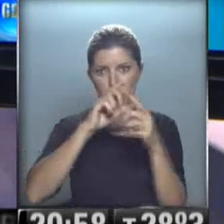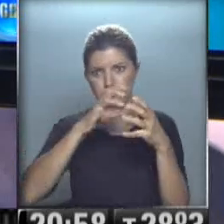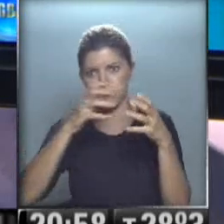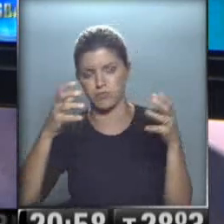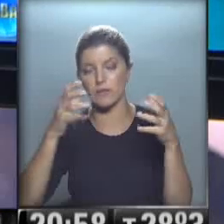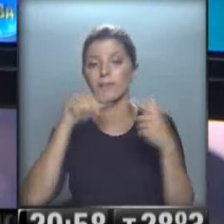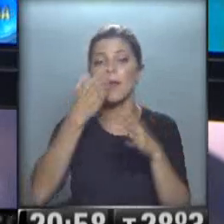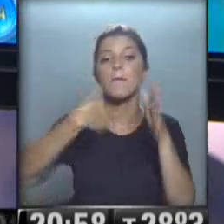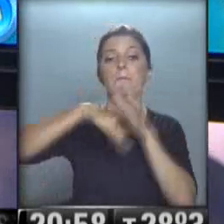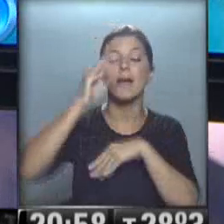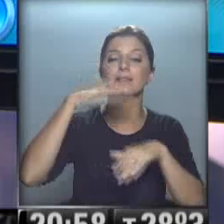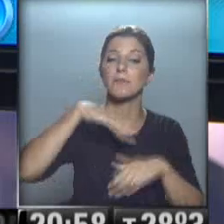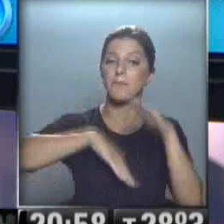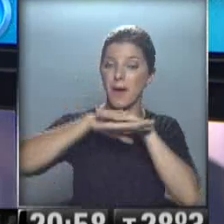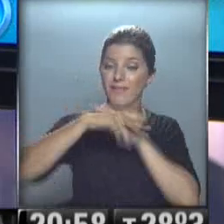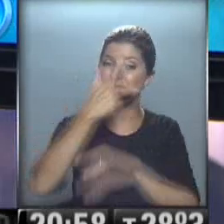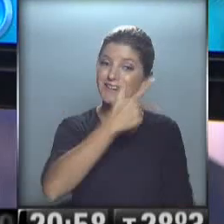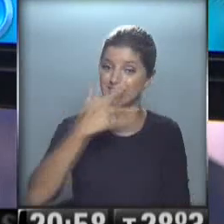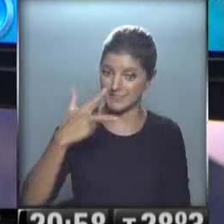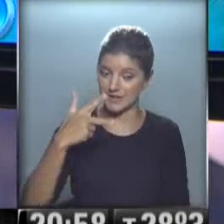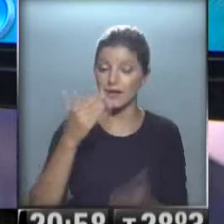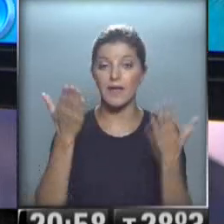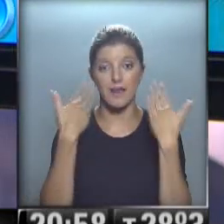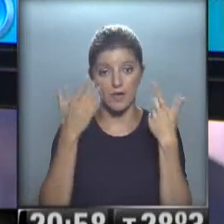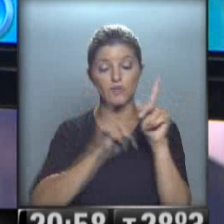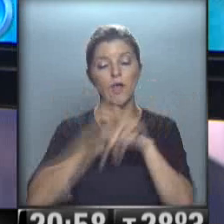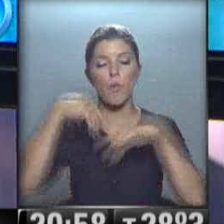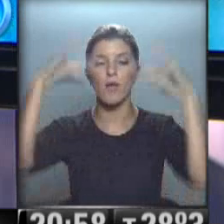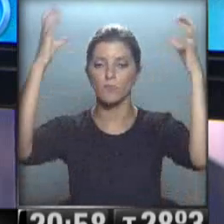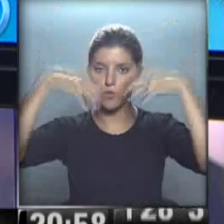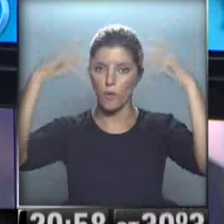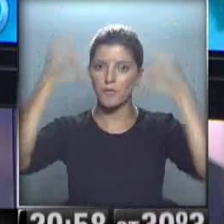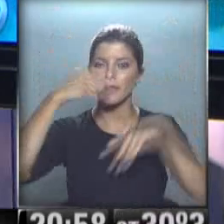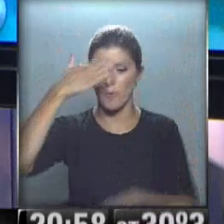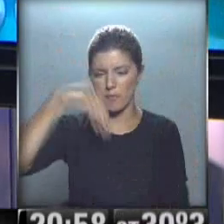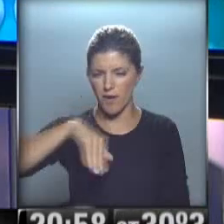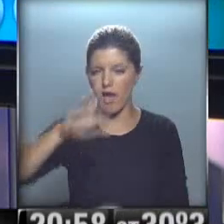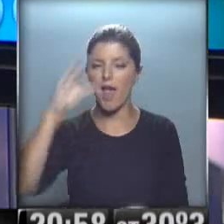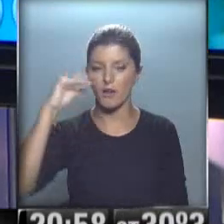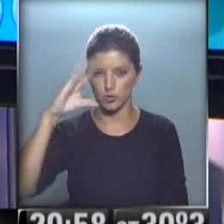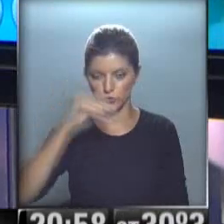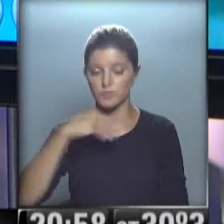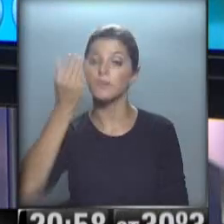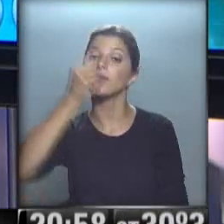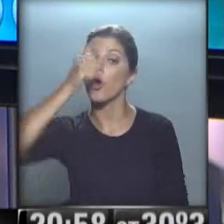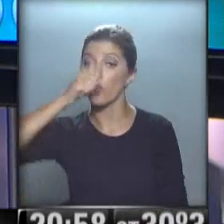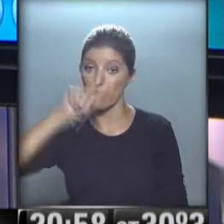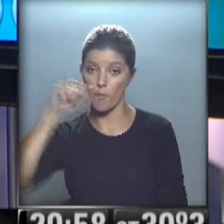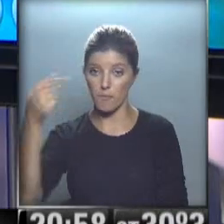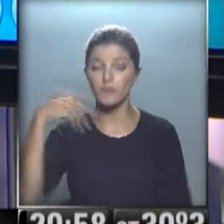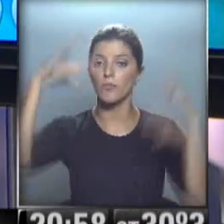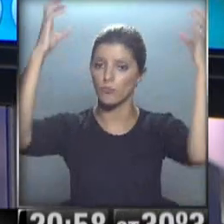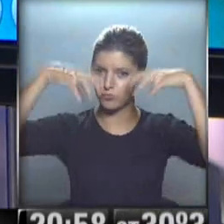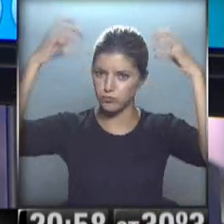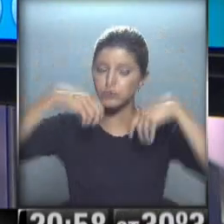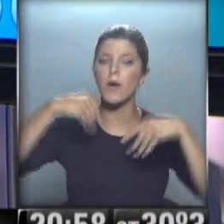día, máxima de 33 grados y alguna tormenta o chaparrón bien al final del día. Sábado y domingo, lluvias y tormentas,